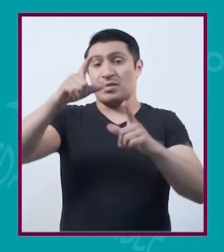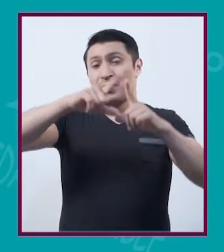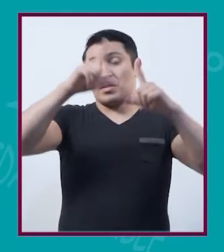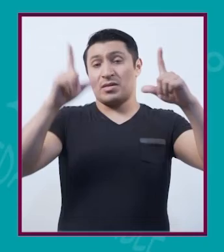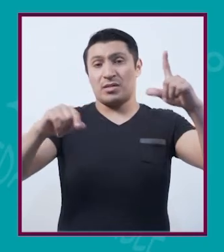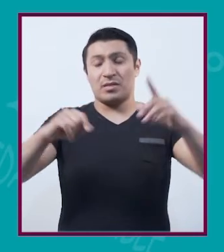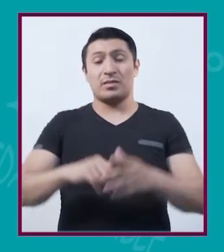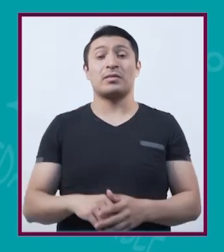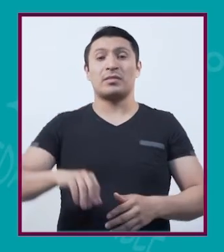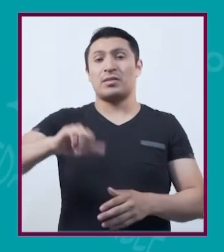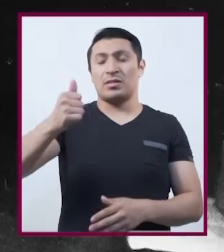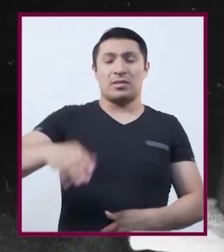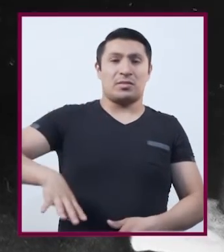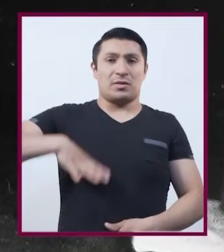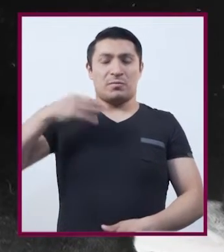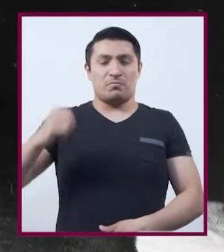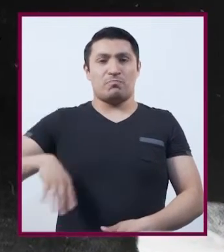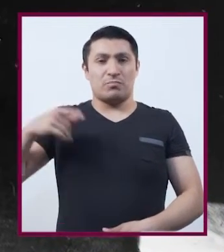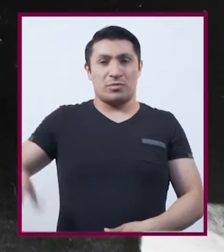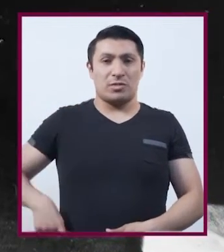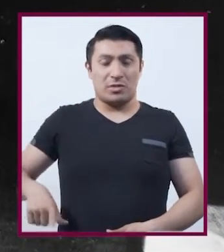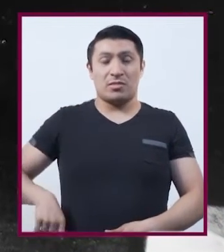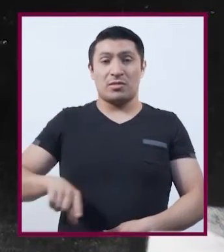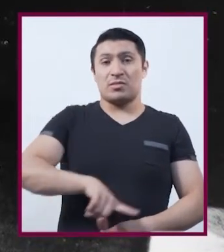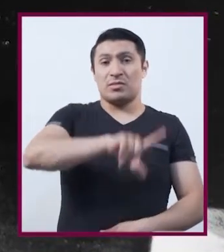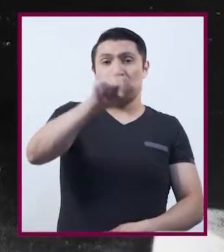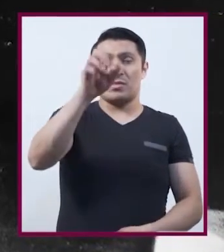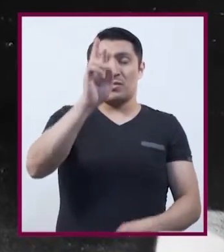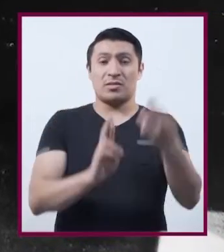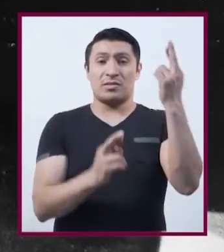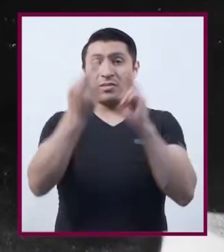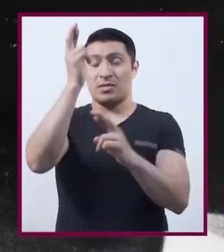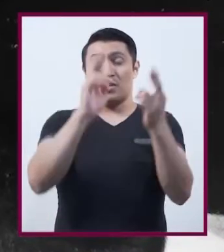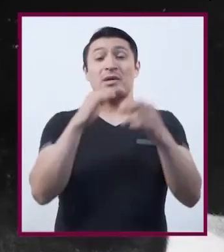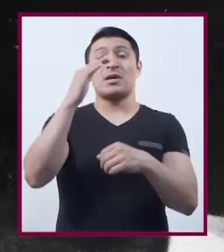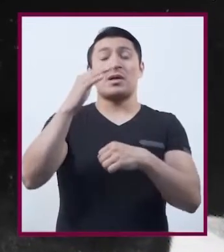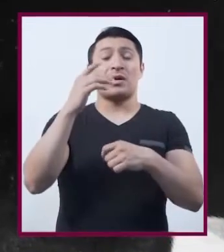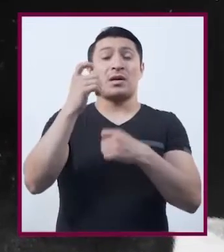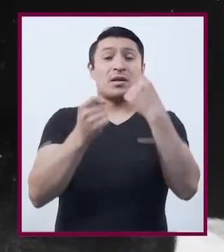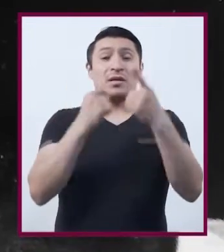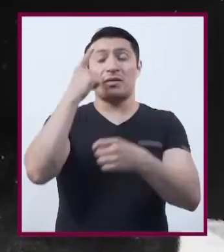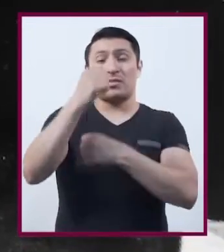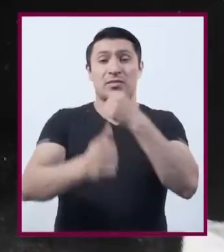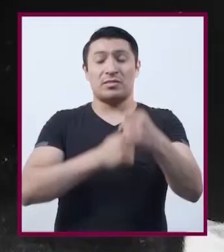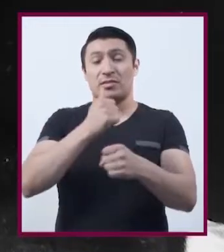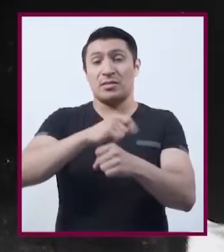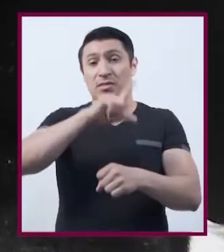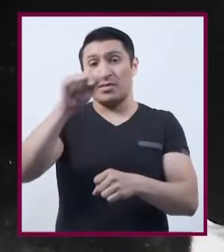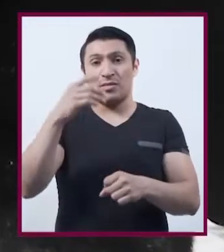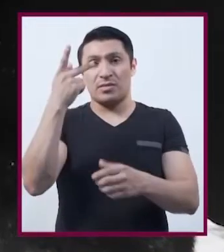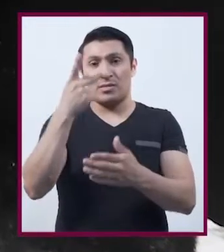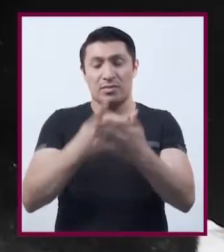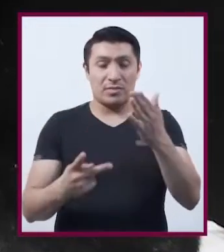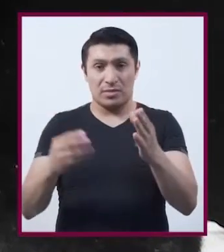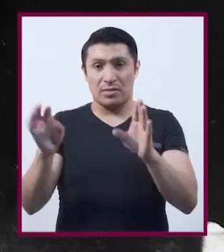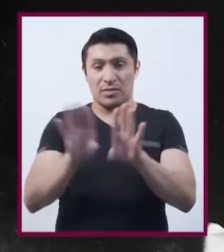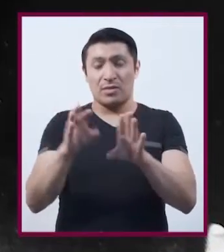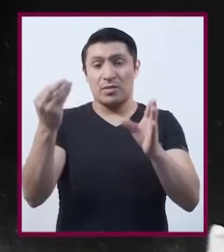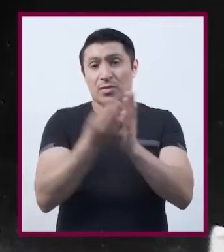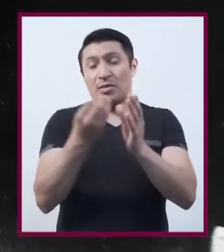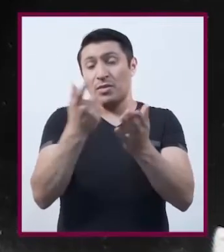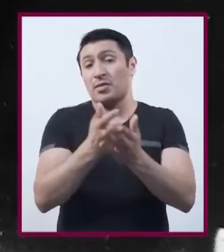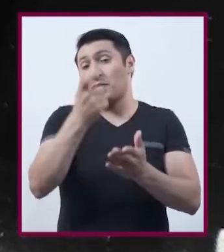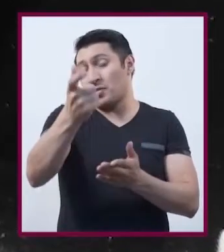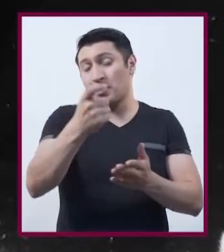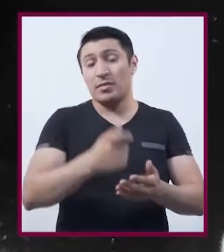de ingreso tributario en el país. Otro esfuerzo de gobiernos posrevolucionarios, aunque algunos años más tarde, es el